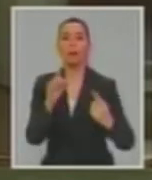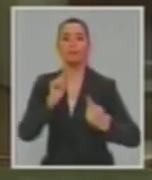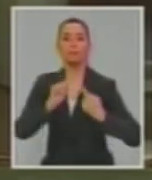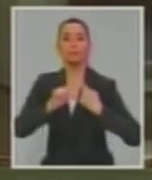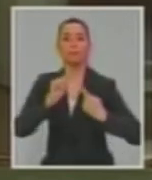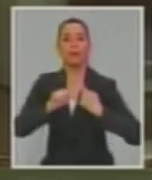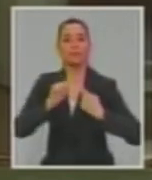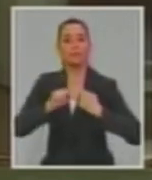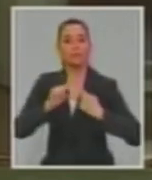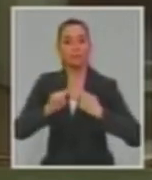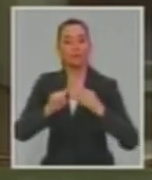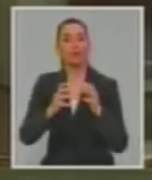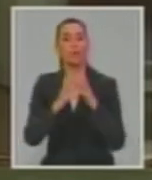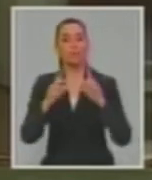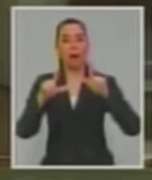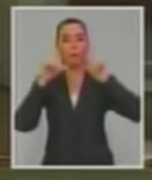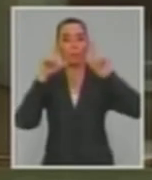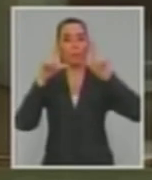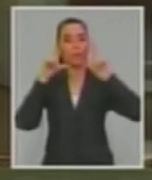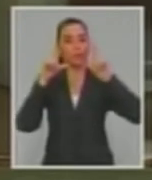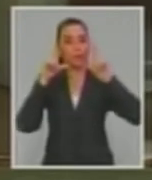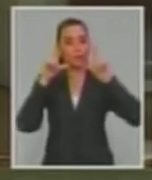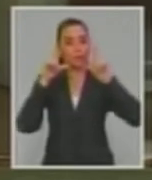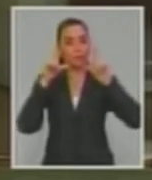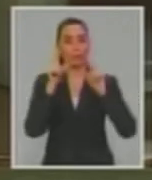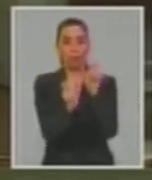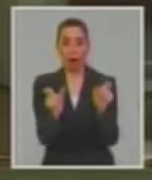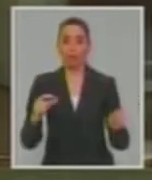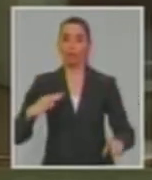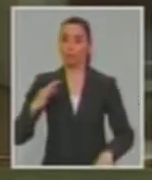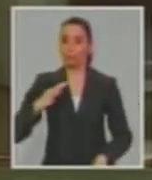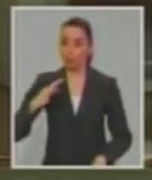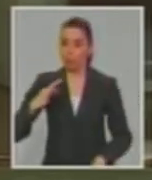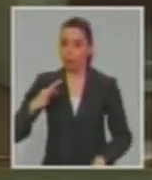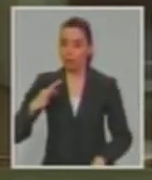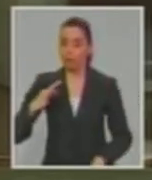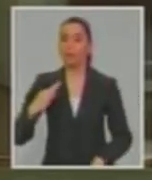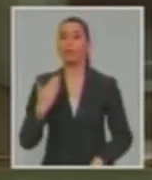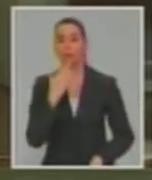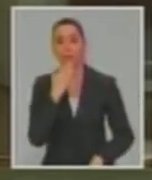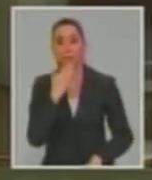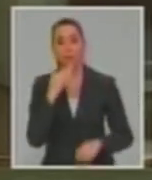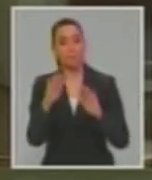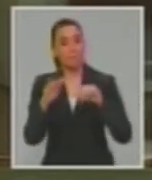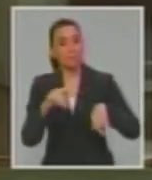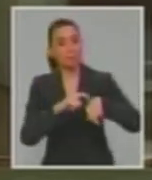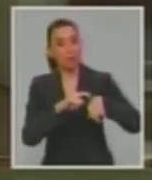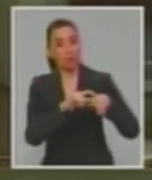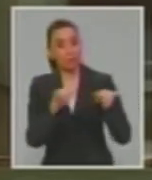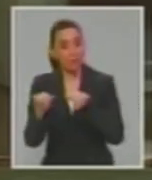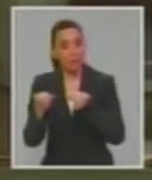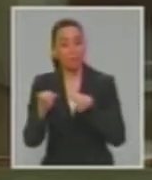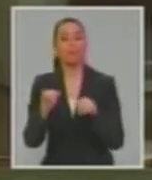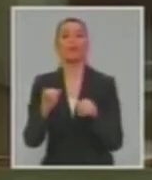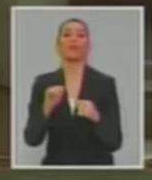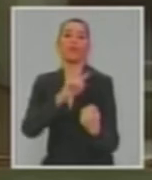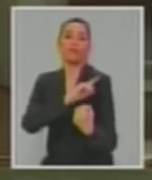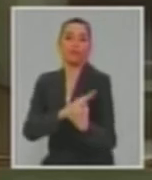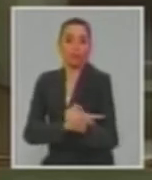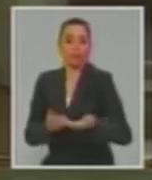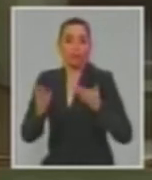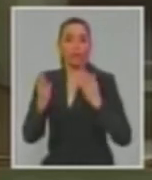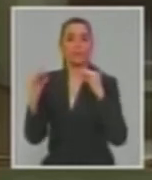participación y un mayor protagonismo a nuestros ciudadanos y al mismo tiempo fortalezcan el necesario